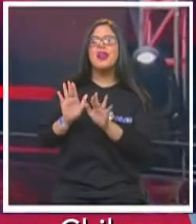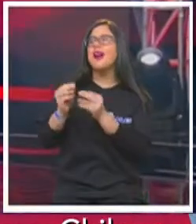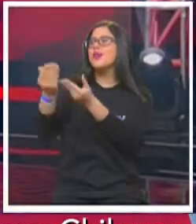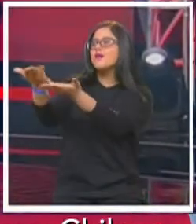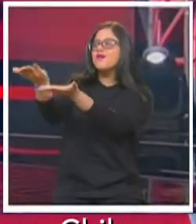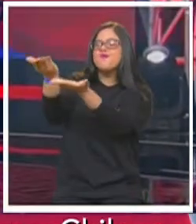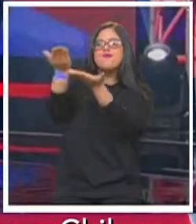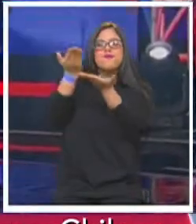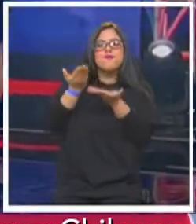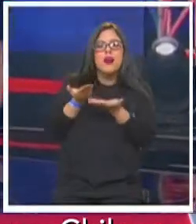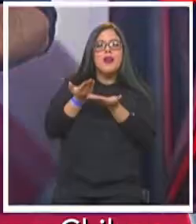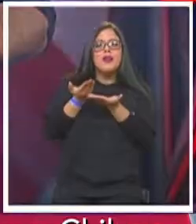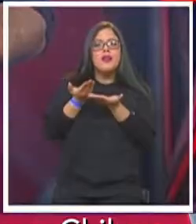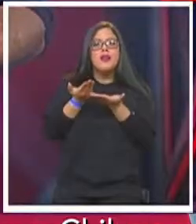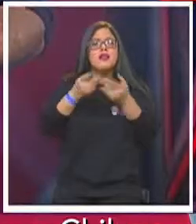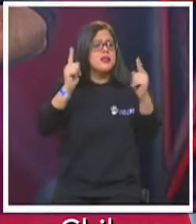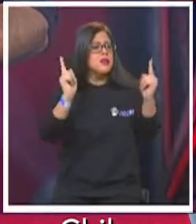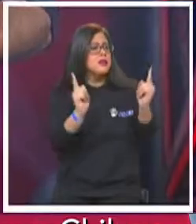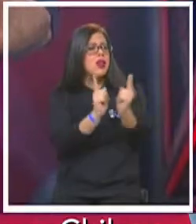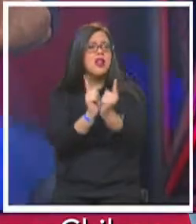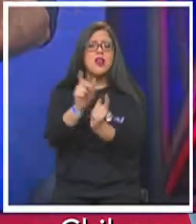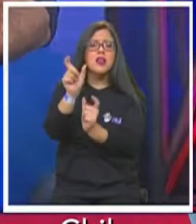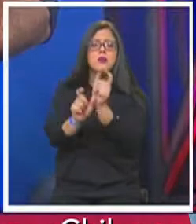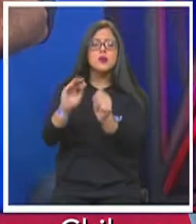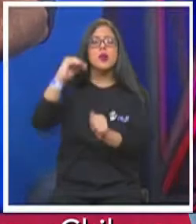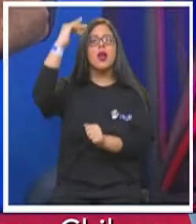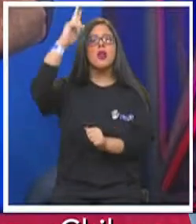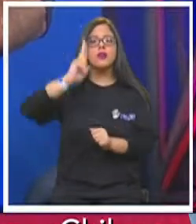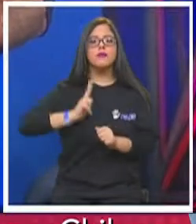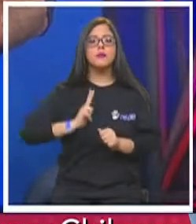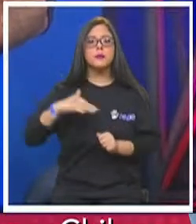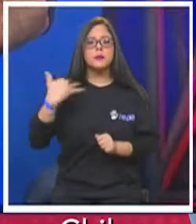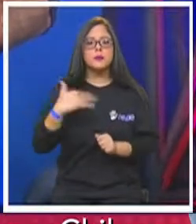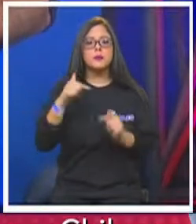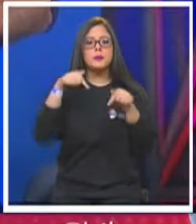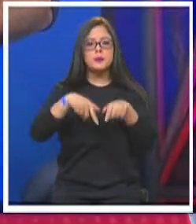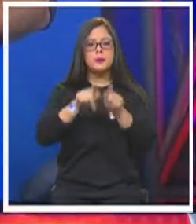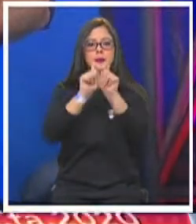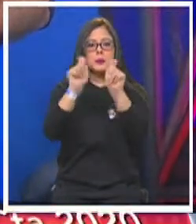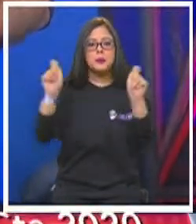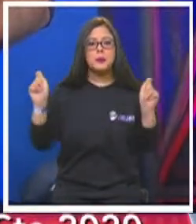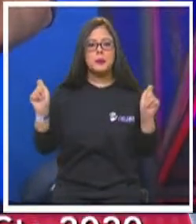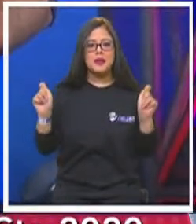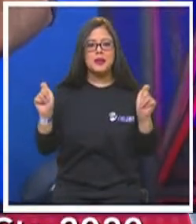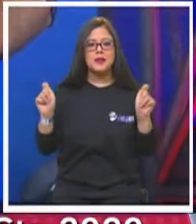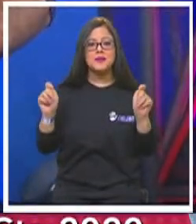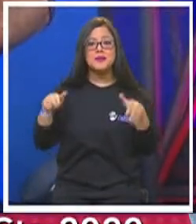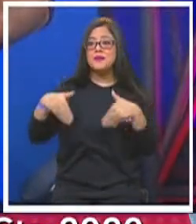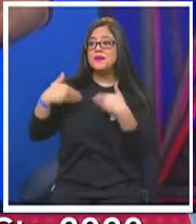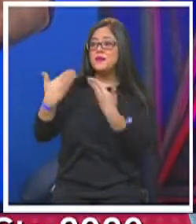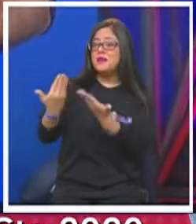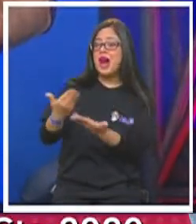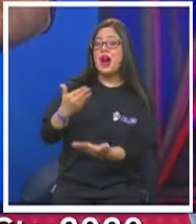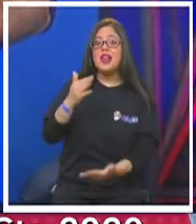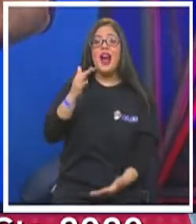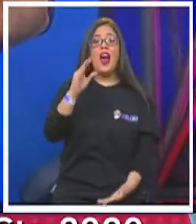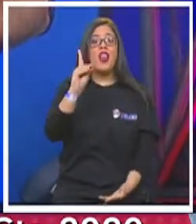importante. Acercarnos a nuestros adultos mayores es lo más relevante de esta campaña. Don Francisco está desde su